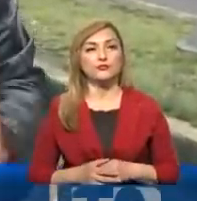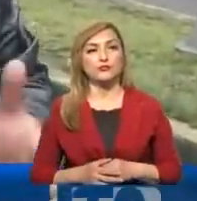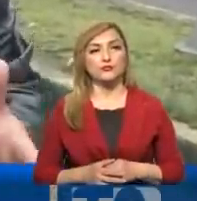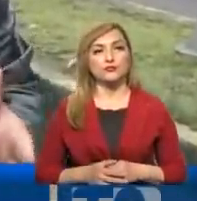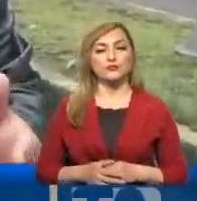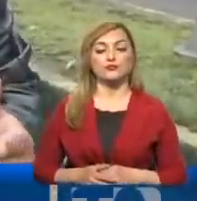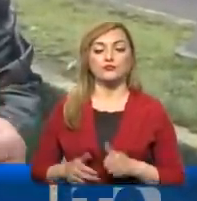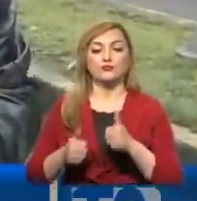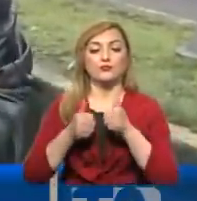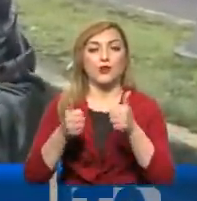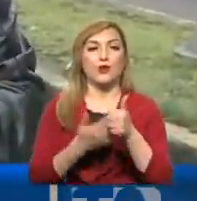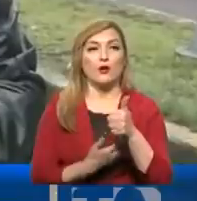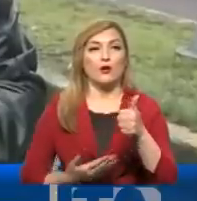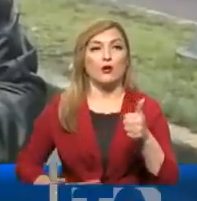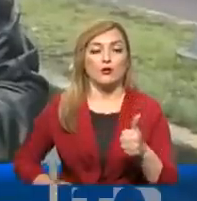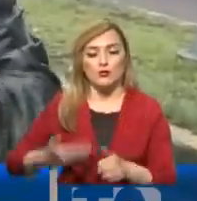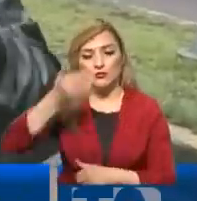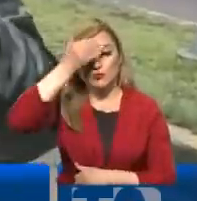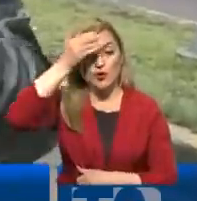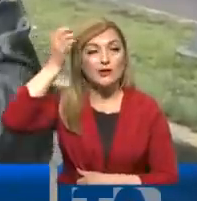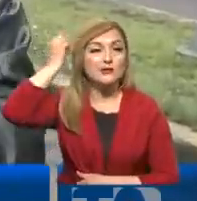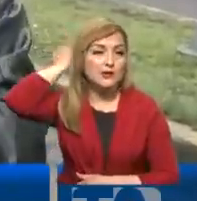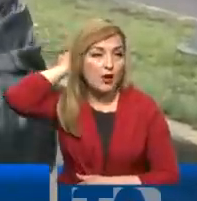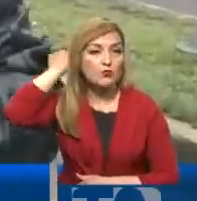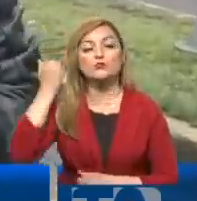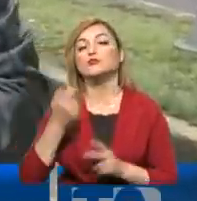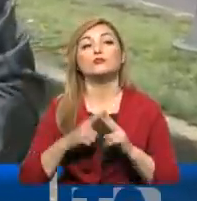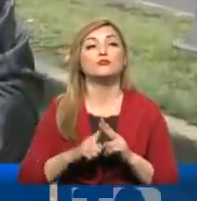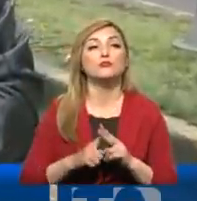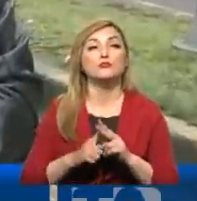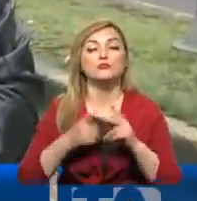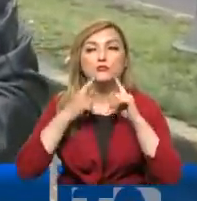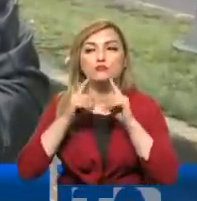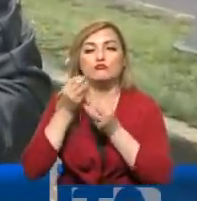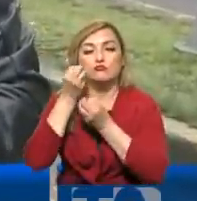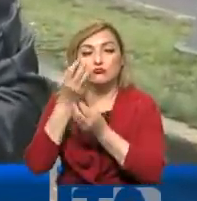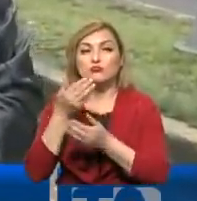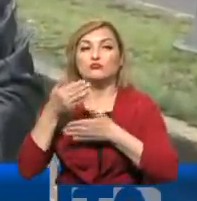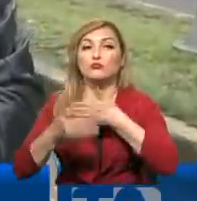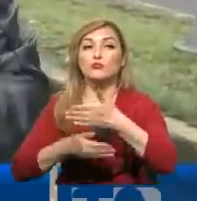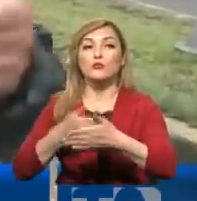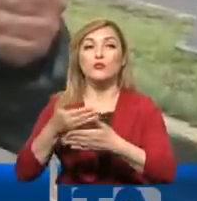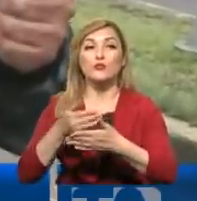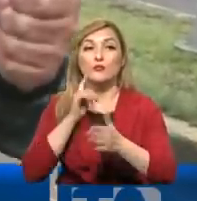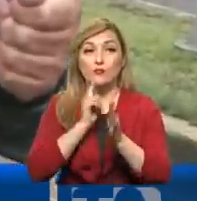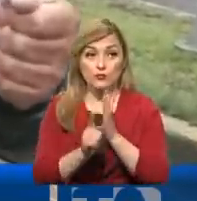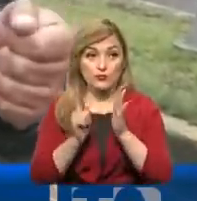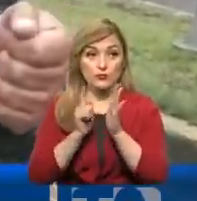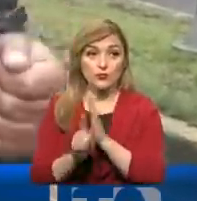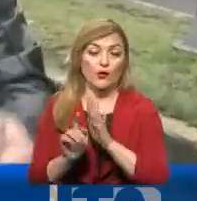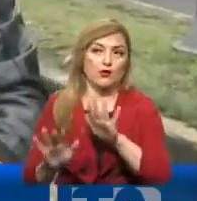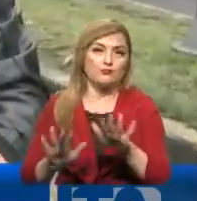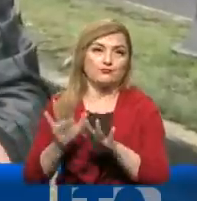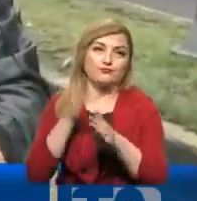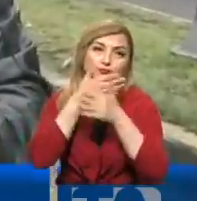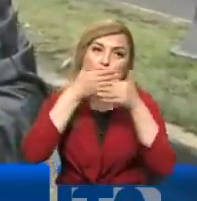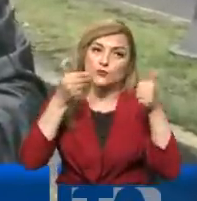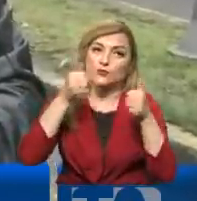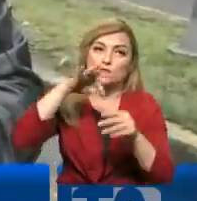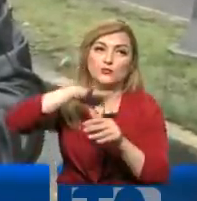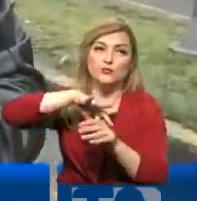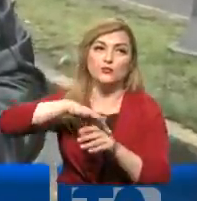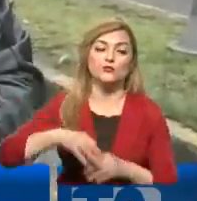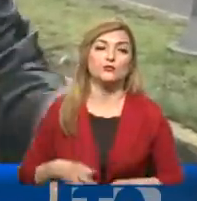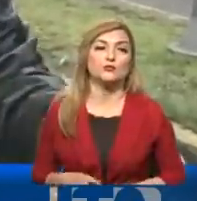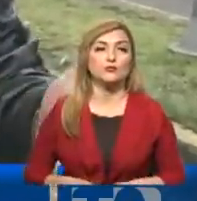Pachacútic, Yacu Pérez, ha iniciado la concreción de sus anuncios en torno a denuncias de supuesto fraude